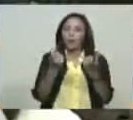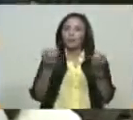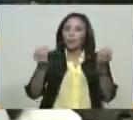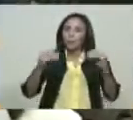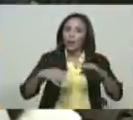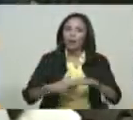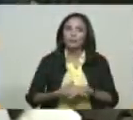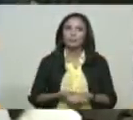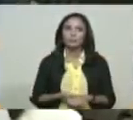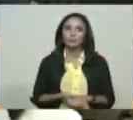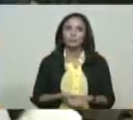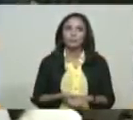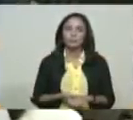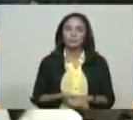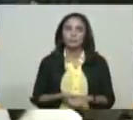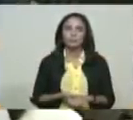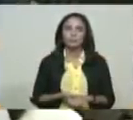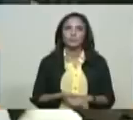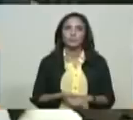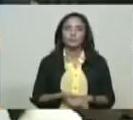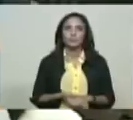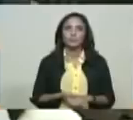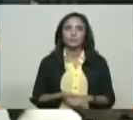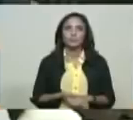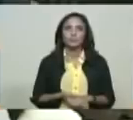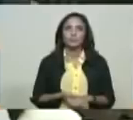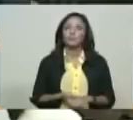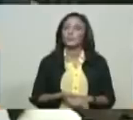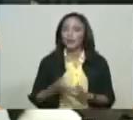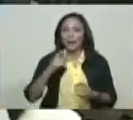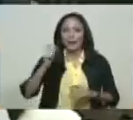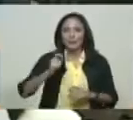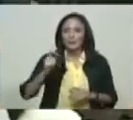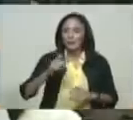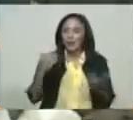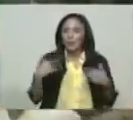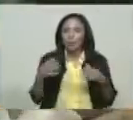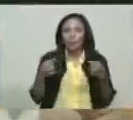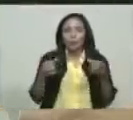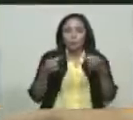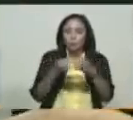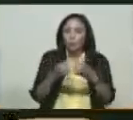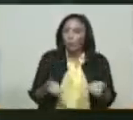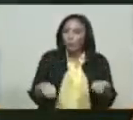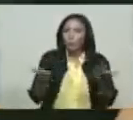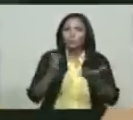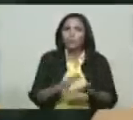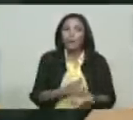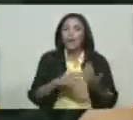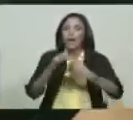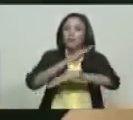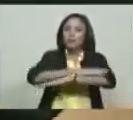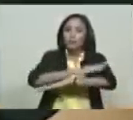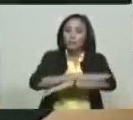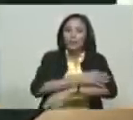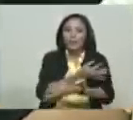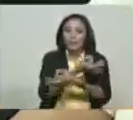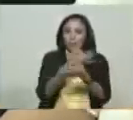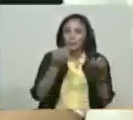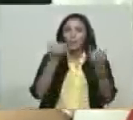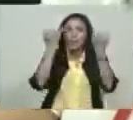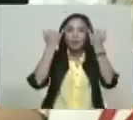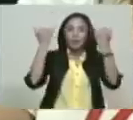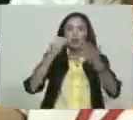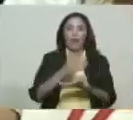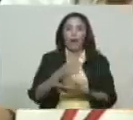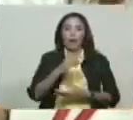Nosotros necesitamos materiales. Un partido disciplinado, muy ideológico, como